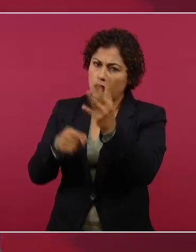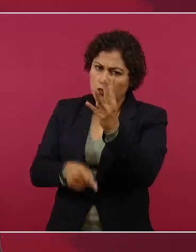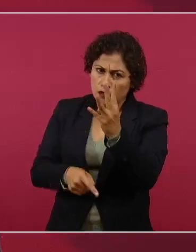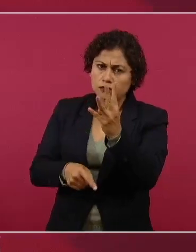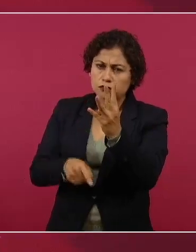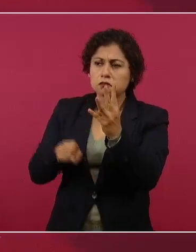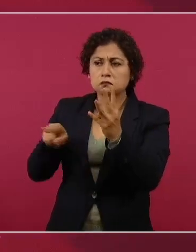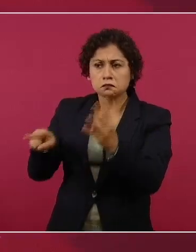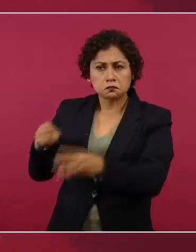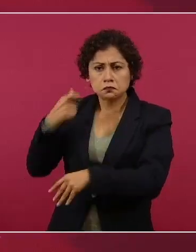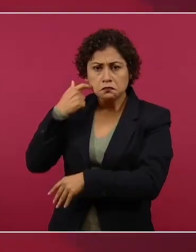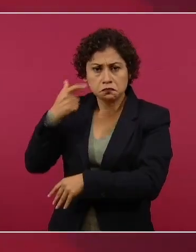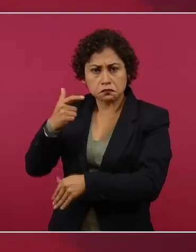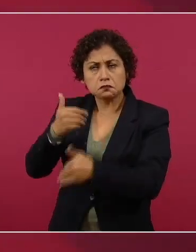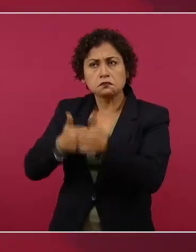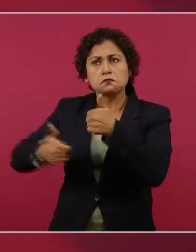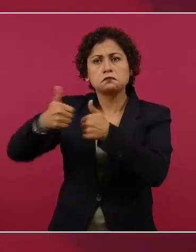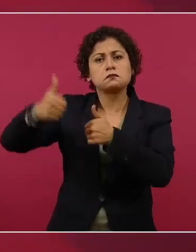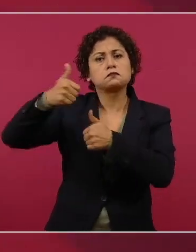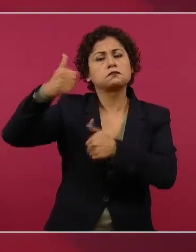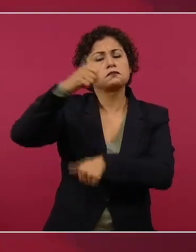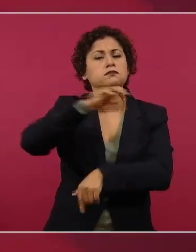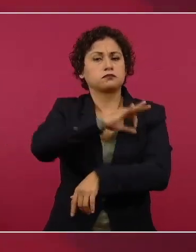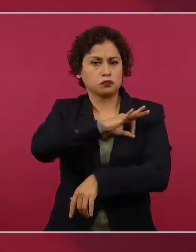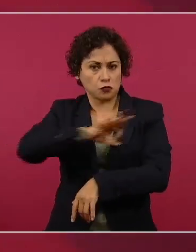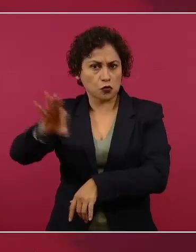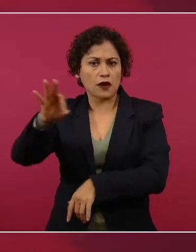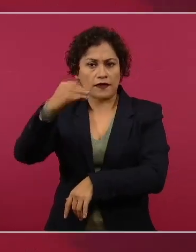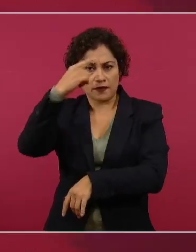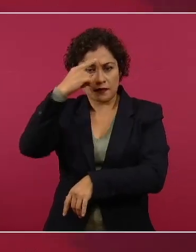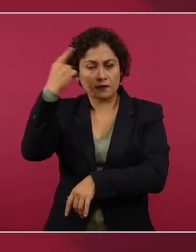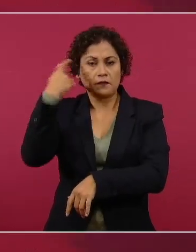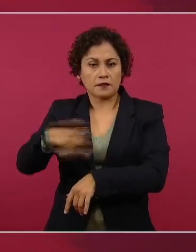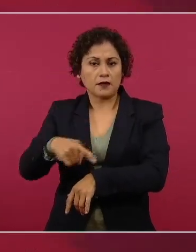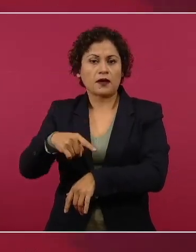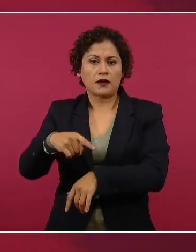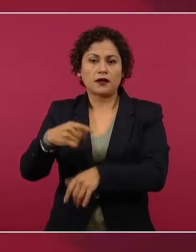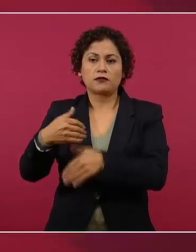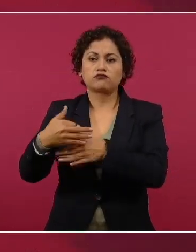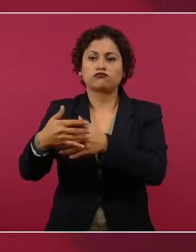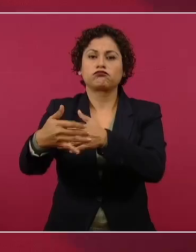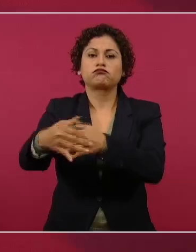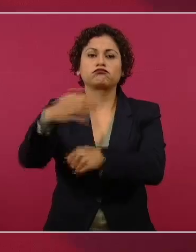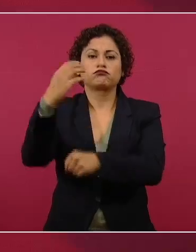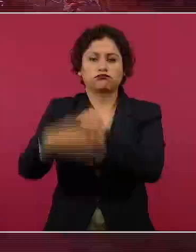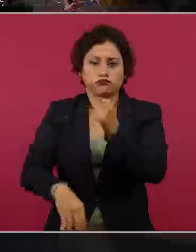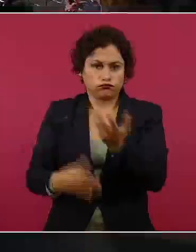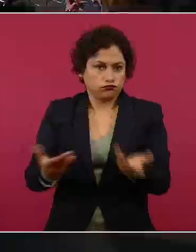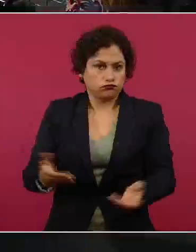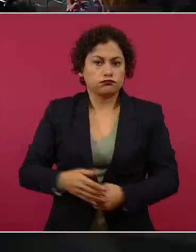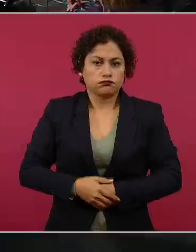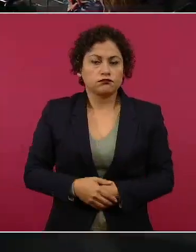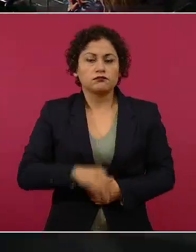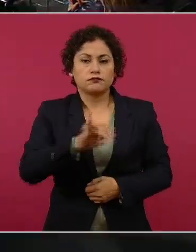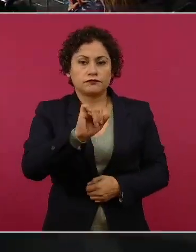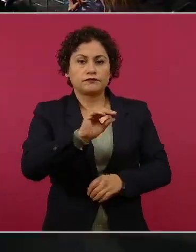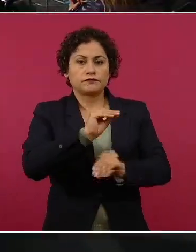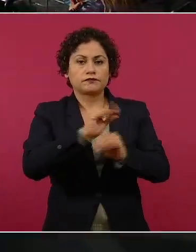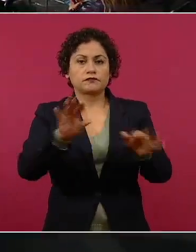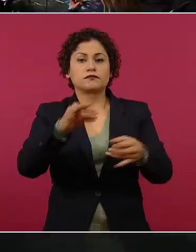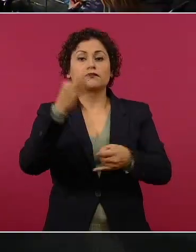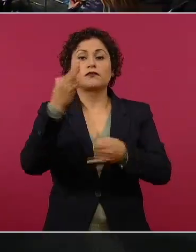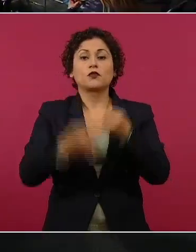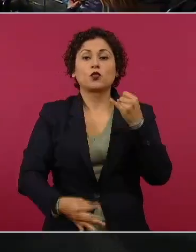hay para que concluyan estos procesos. Claro. Por último,